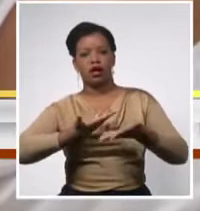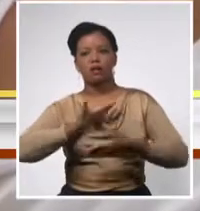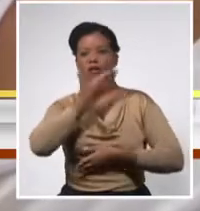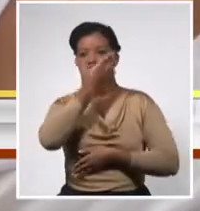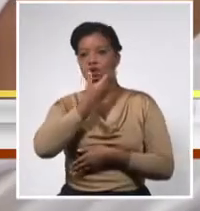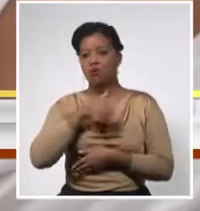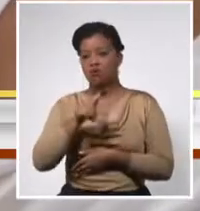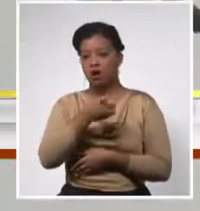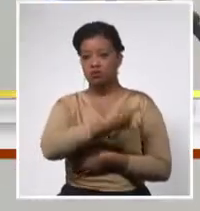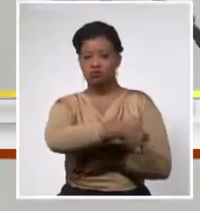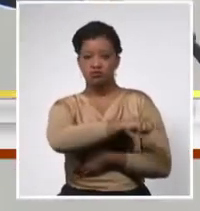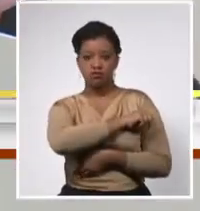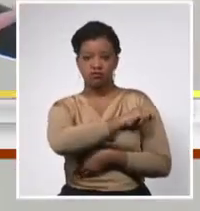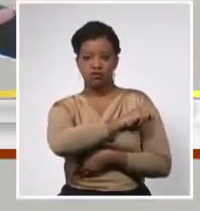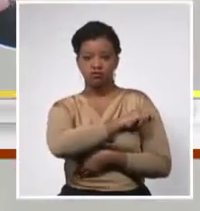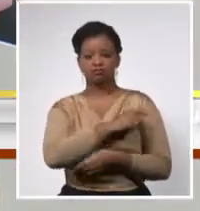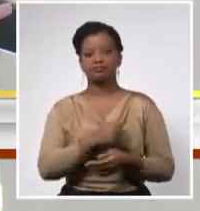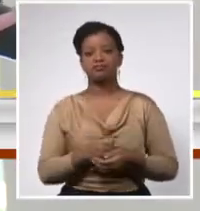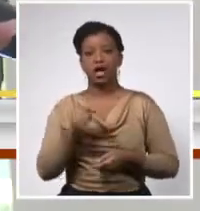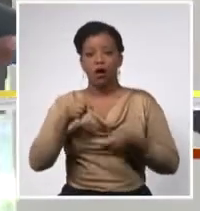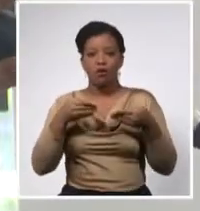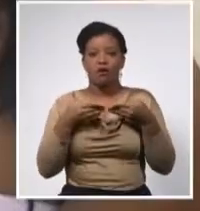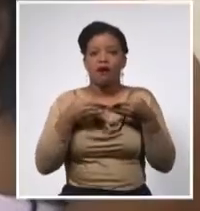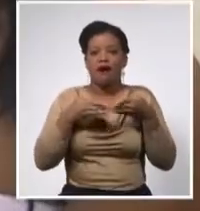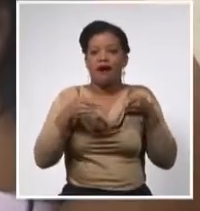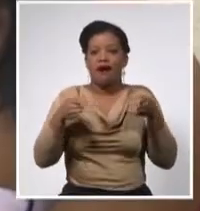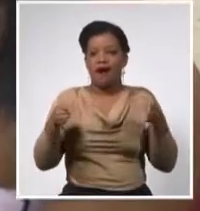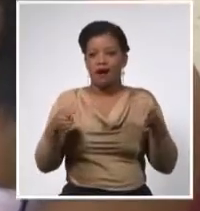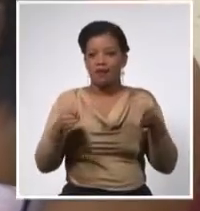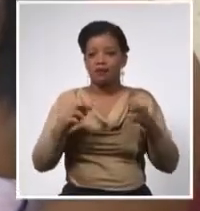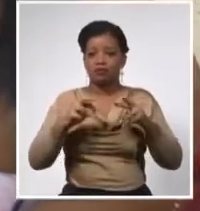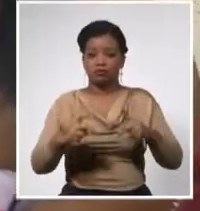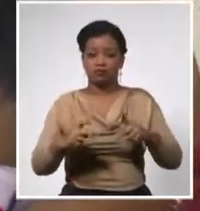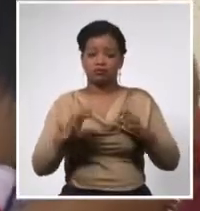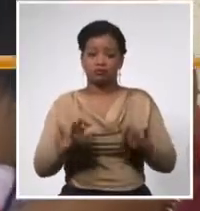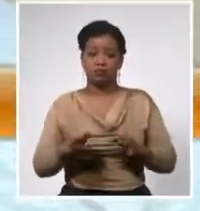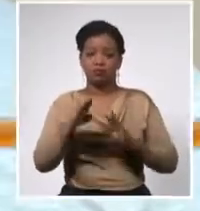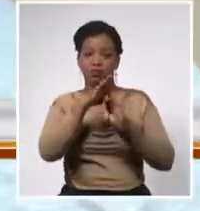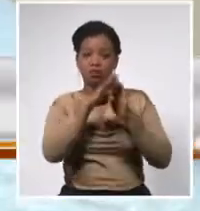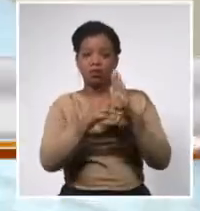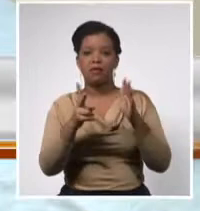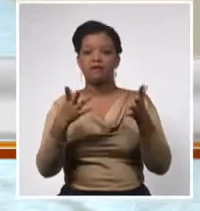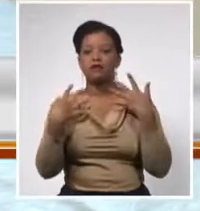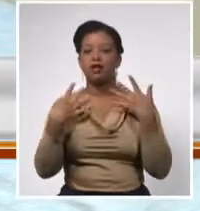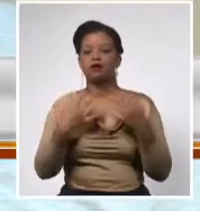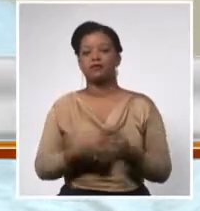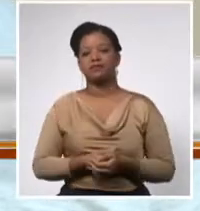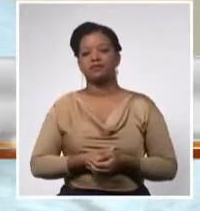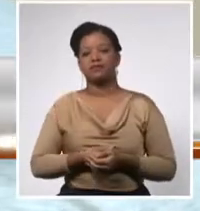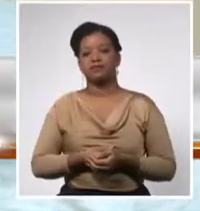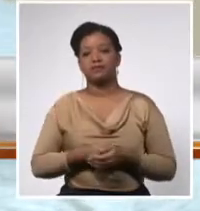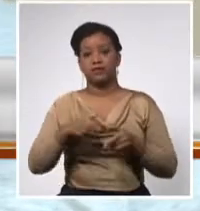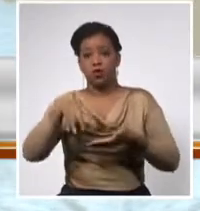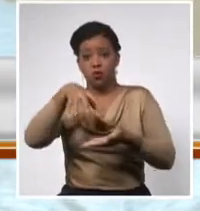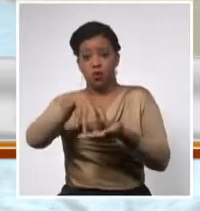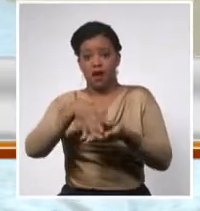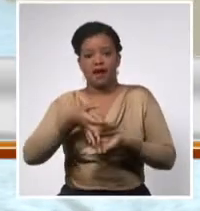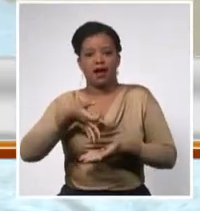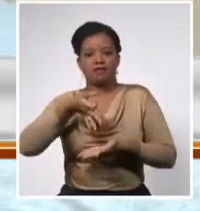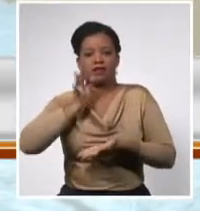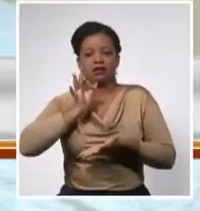público. Ahora reabre sus puertas como antesala de la programación de verano. Con un café renovado,